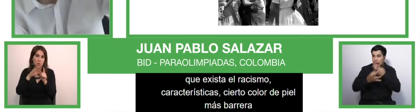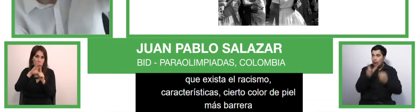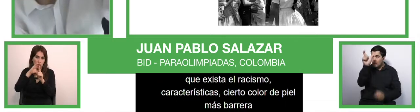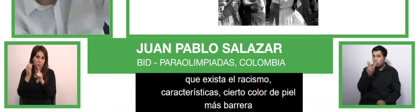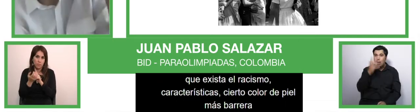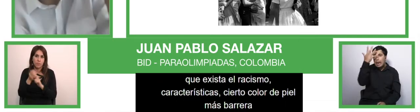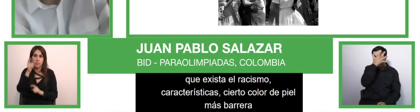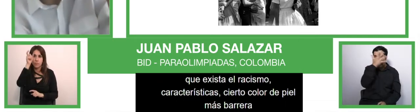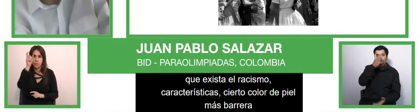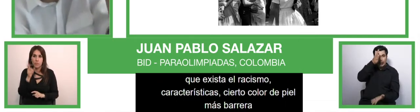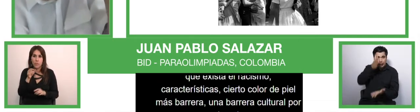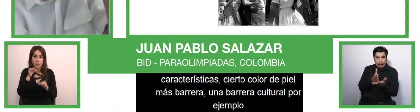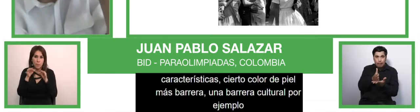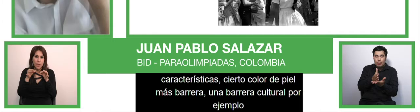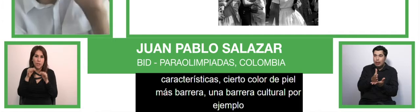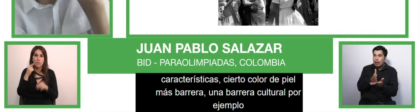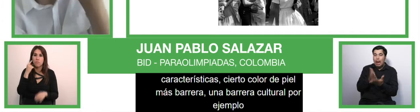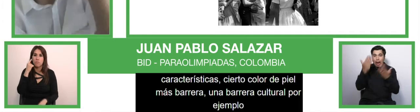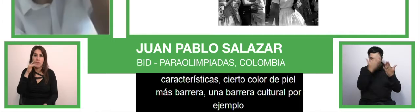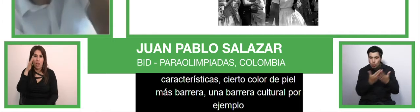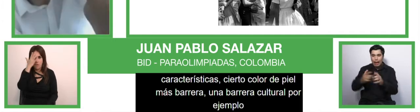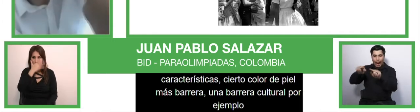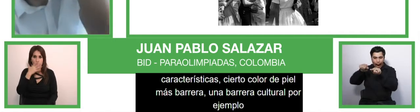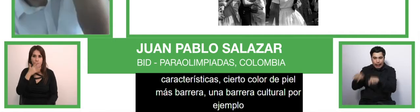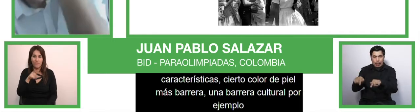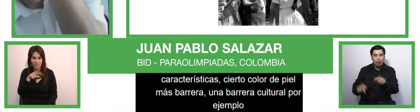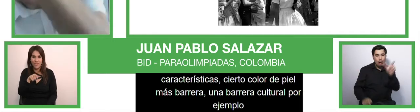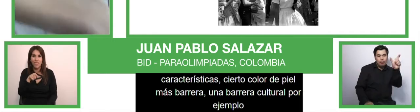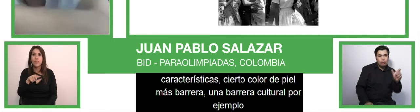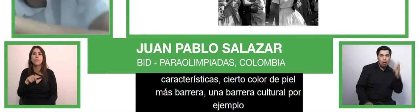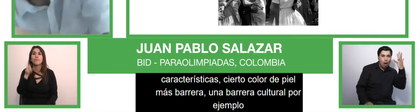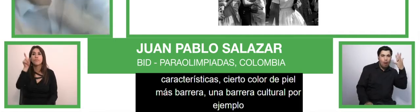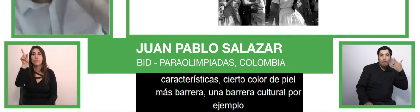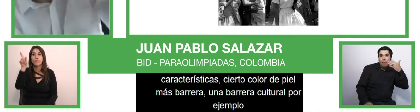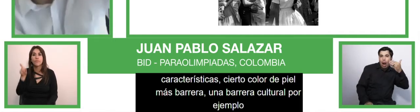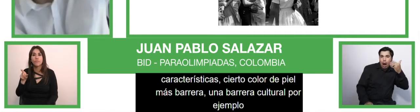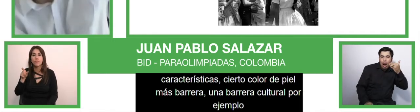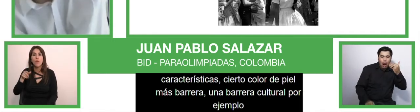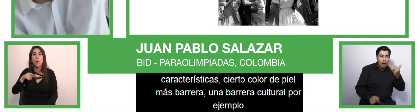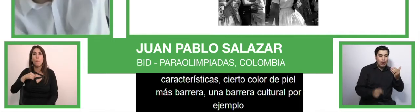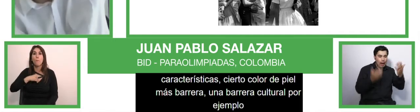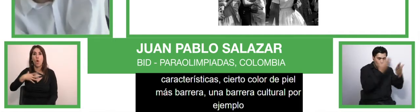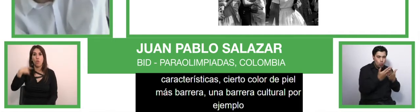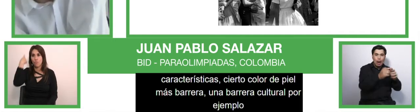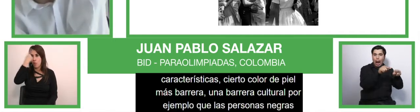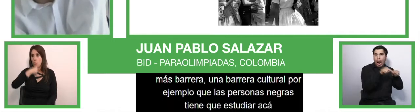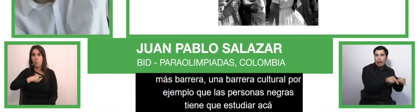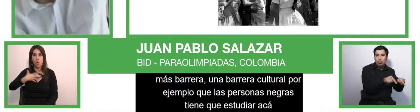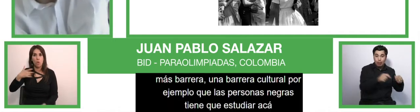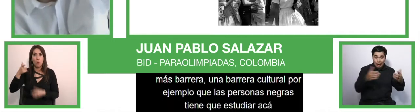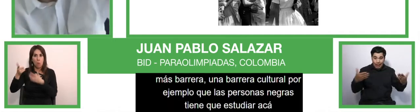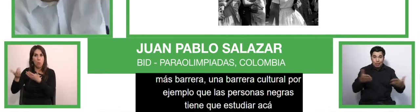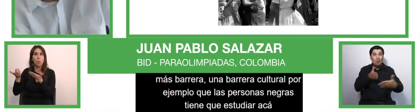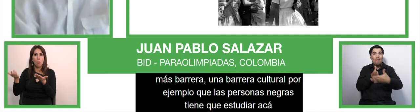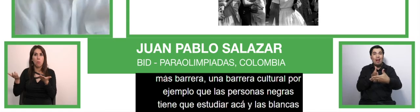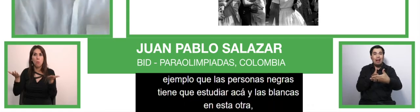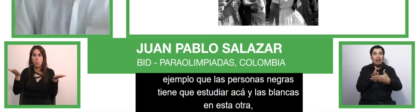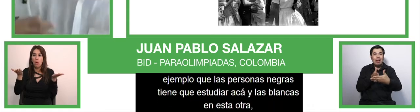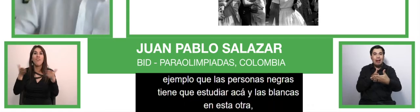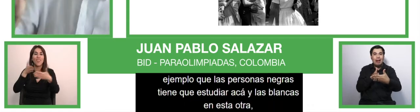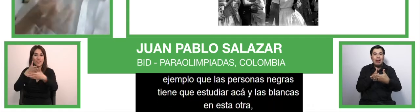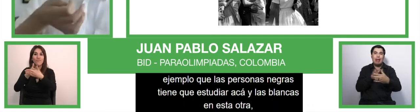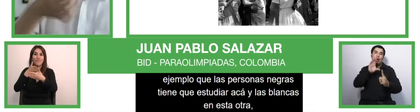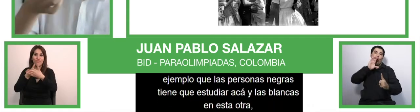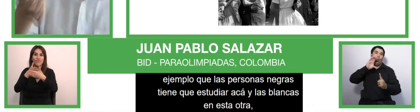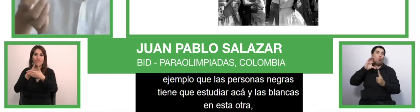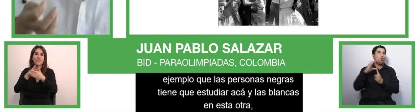que estudiar acá en esta escuela y las personas blancas tienen que estudiar en esta otra. Esa barrera, ese paradigma cultural, eso